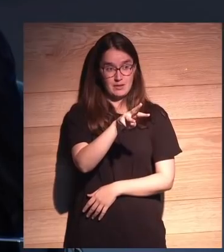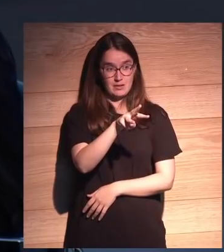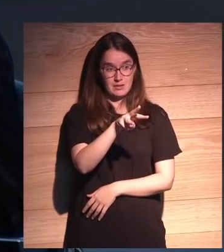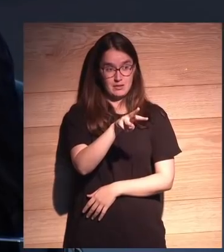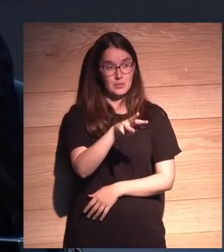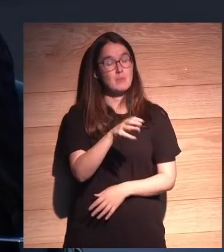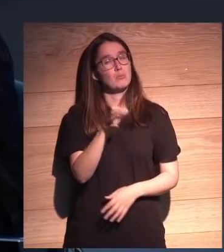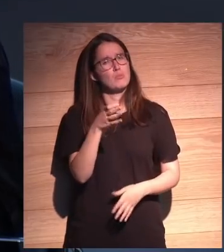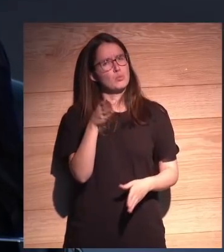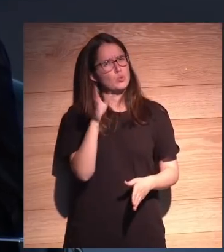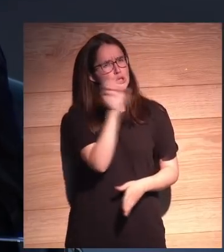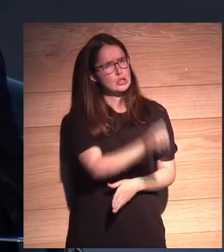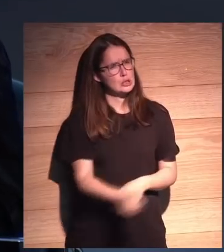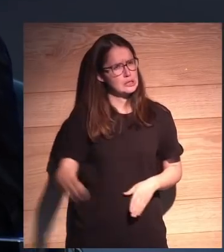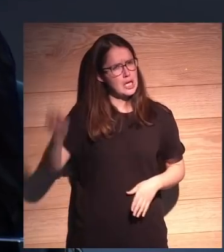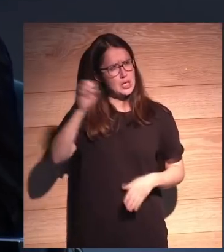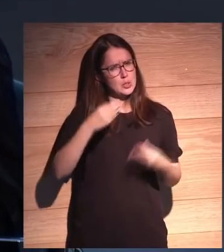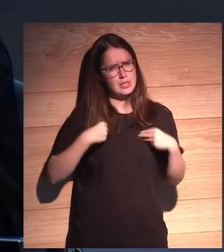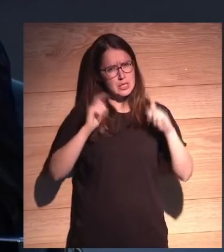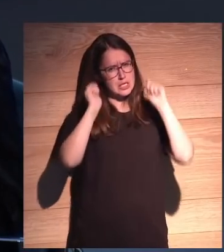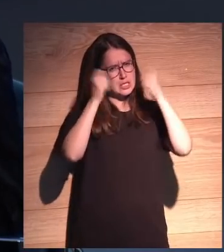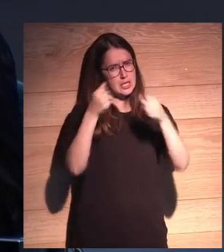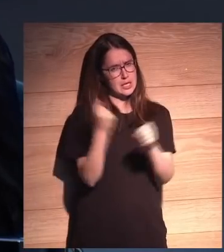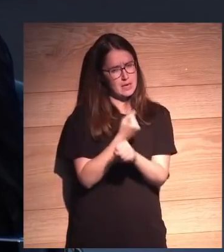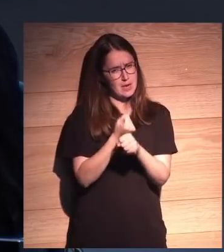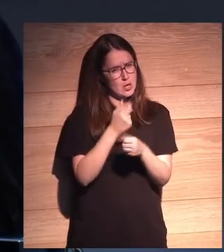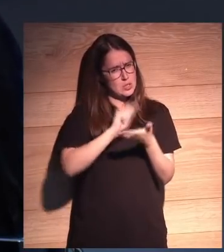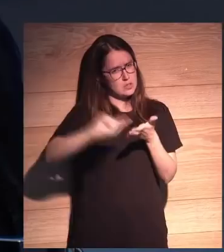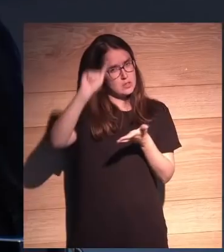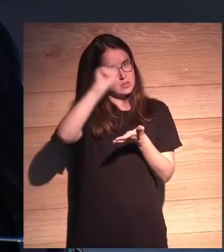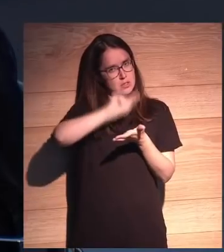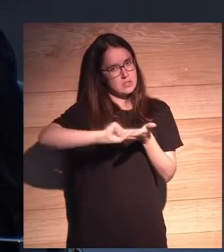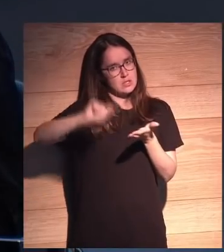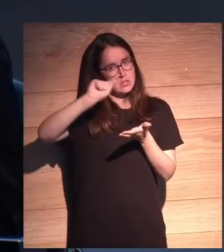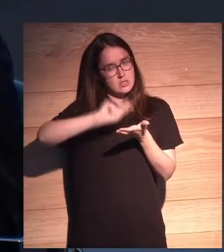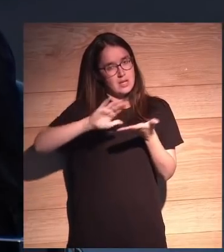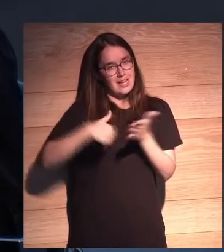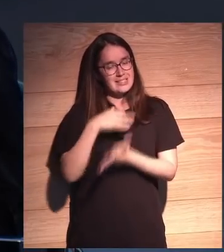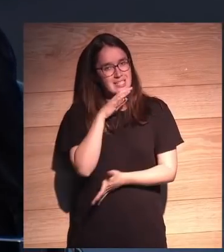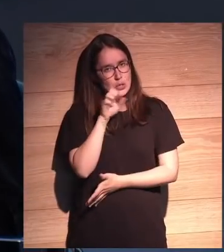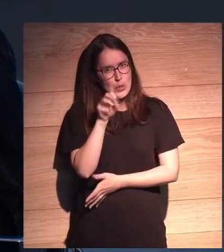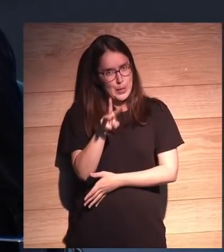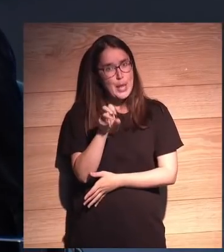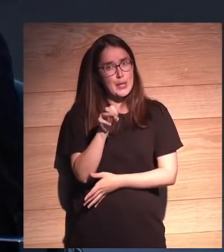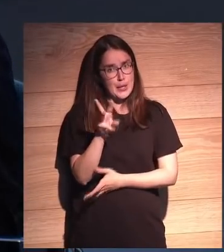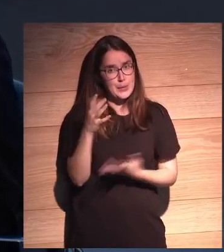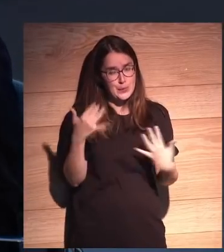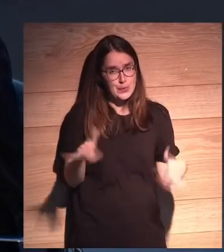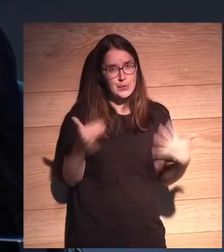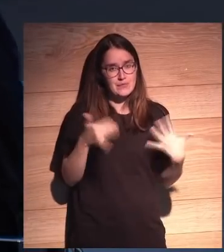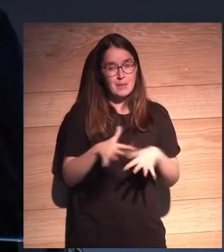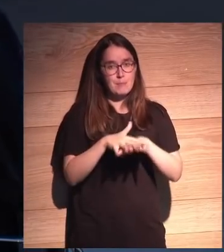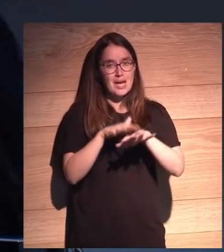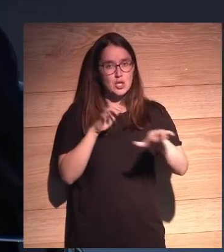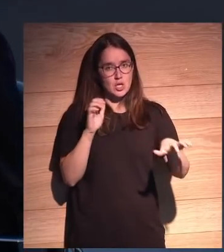pasaron muchos siglos de vida monástica y de trabajo en los scriptoria, antes de llegar al XIII, la